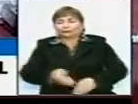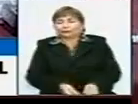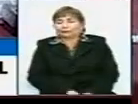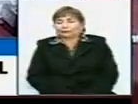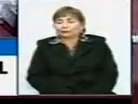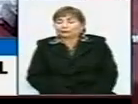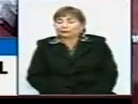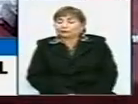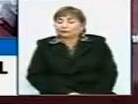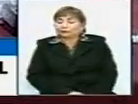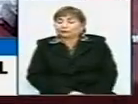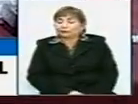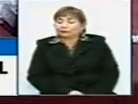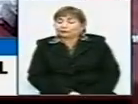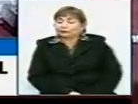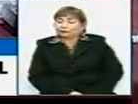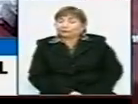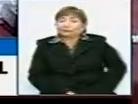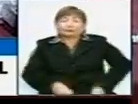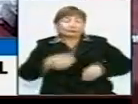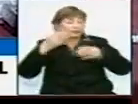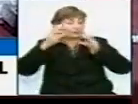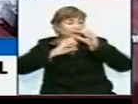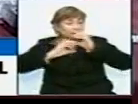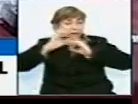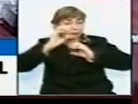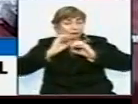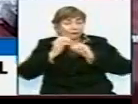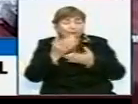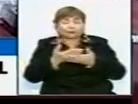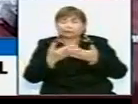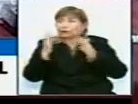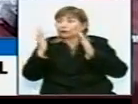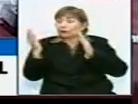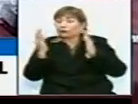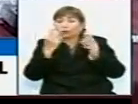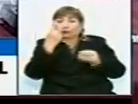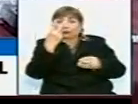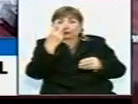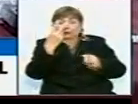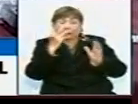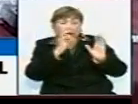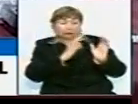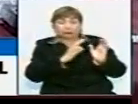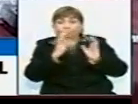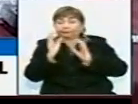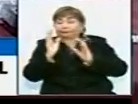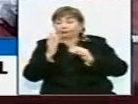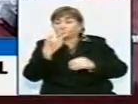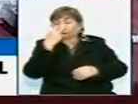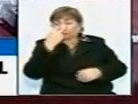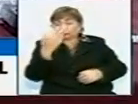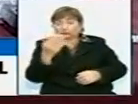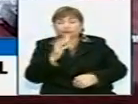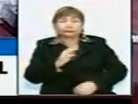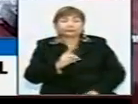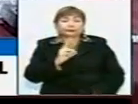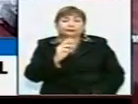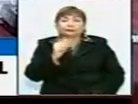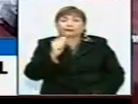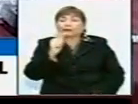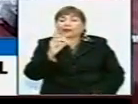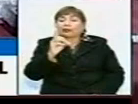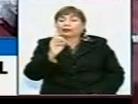nos pone a disposición la comunidad científica haciendo dos tipos de comparaciones cuando nosotros está el doctor valderrama que no nos deja mentir